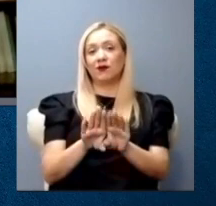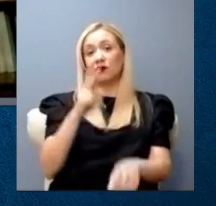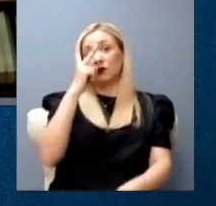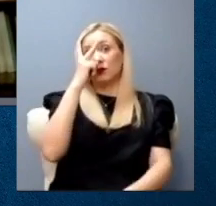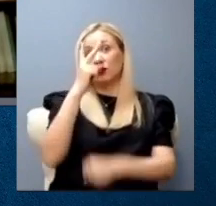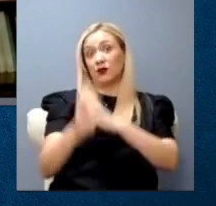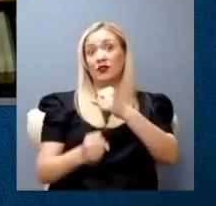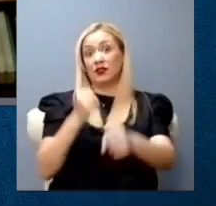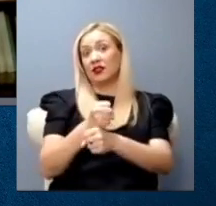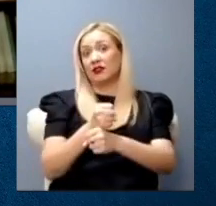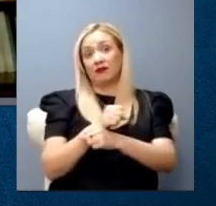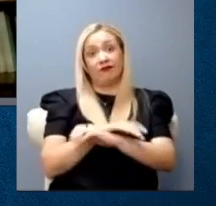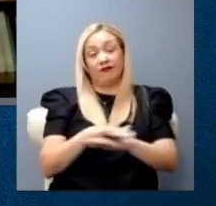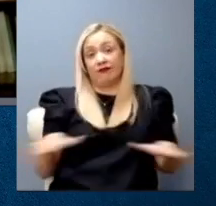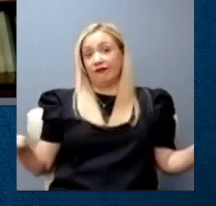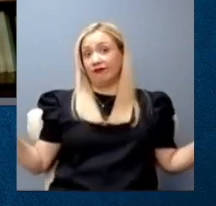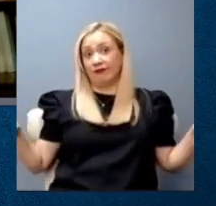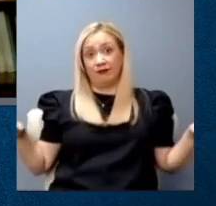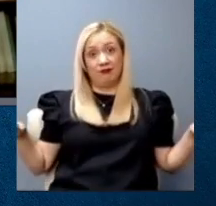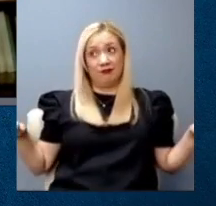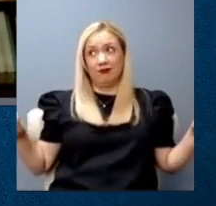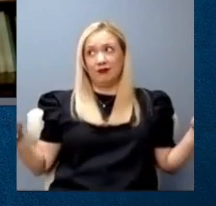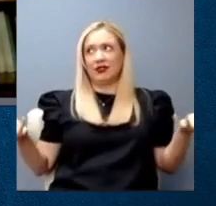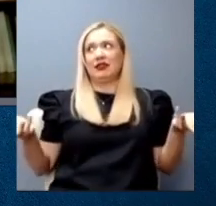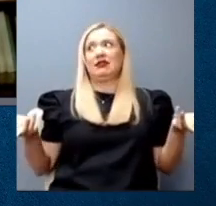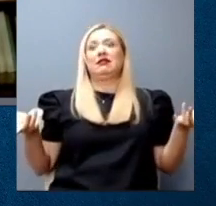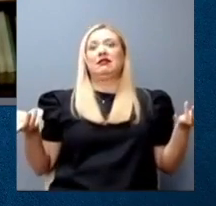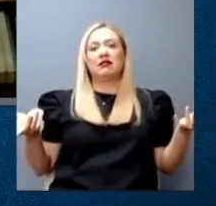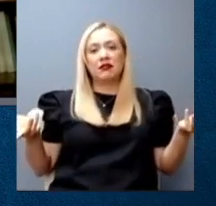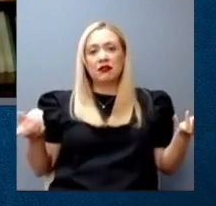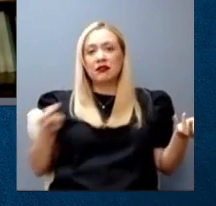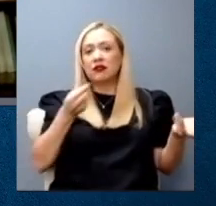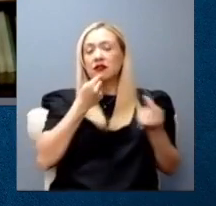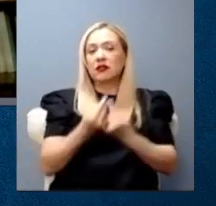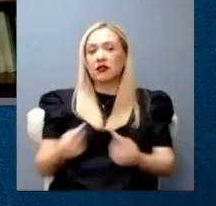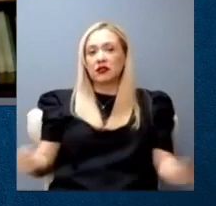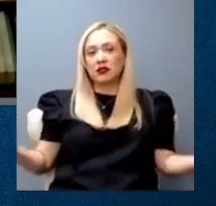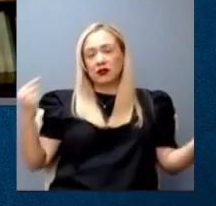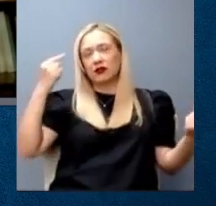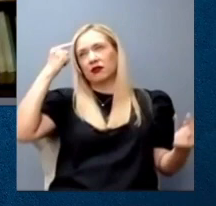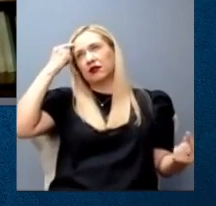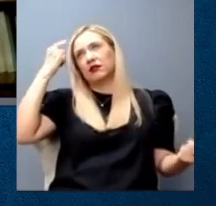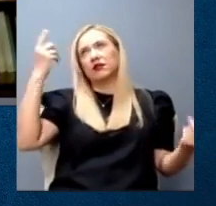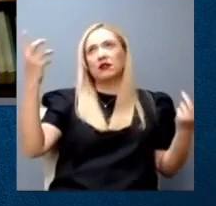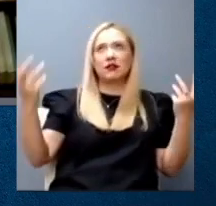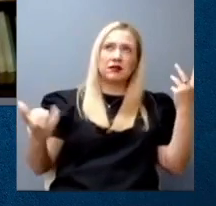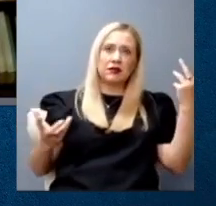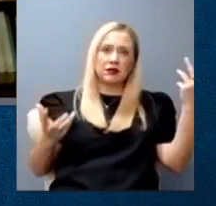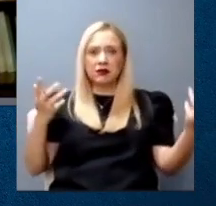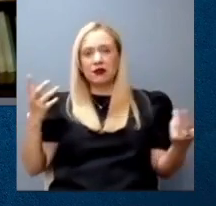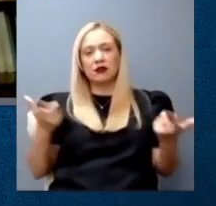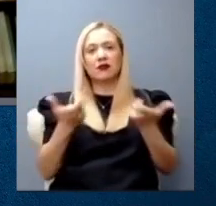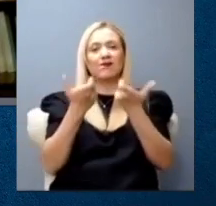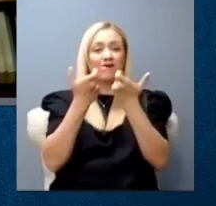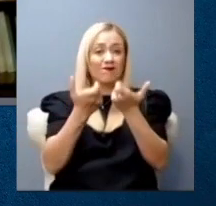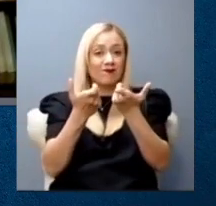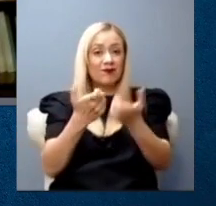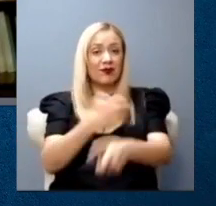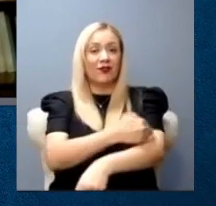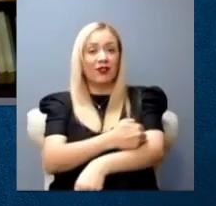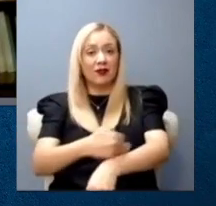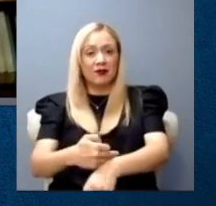años. El impacto de eso no solo sobre la niñez, sino también sobre las economías